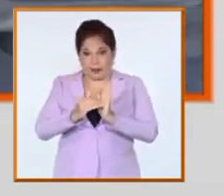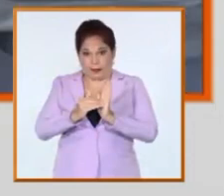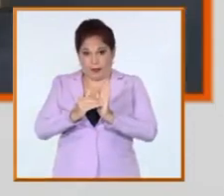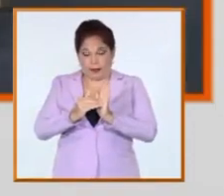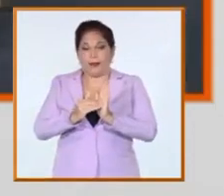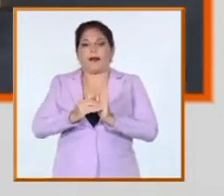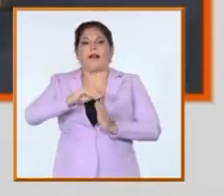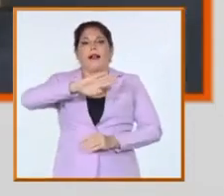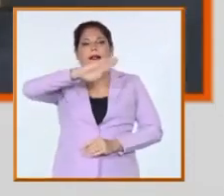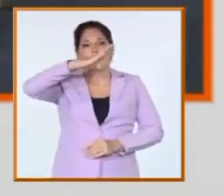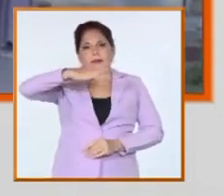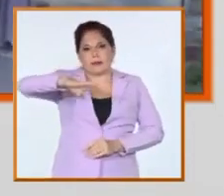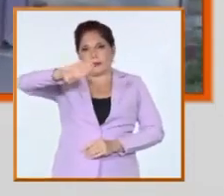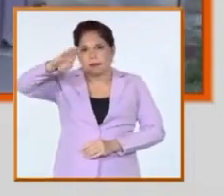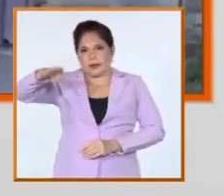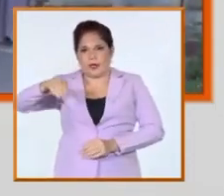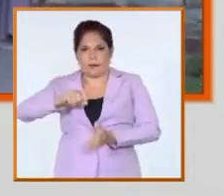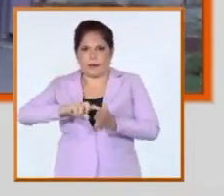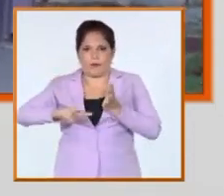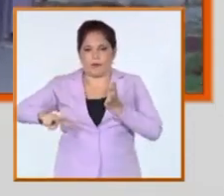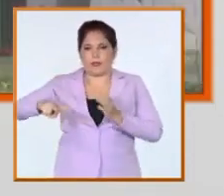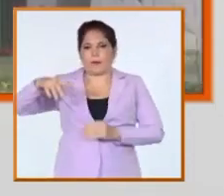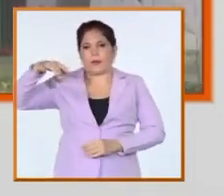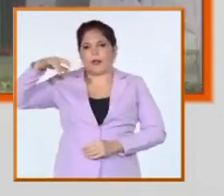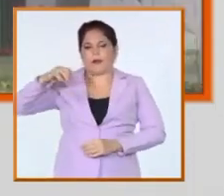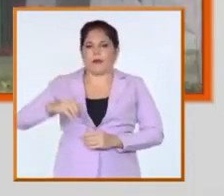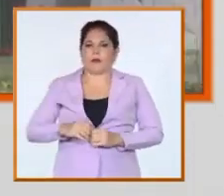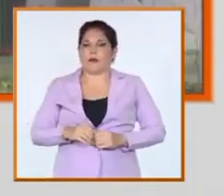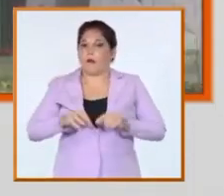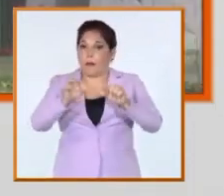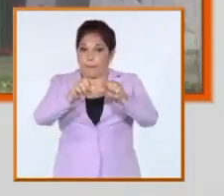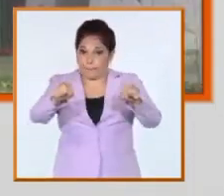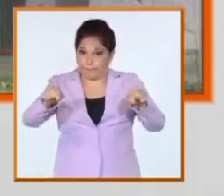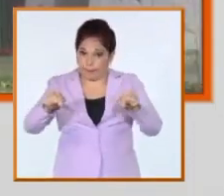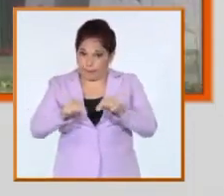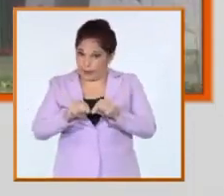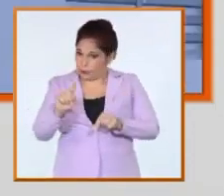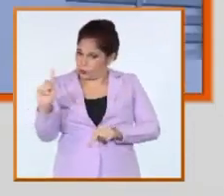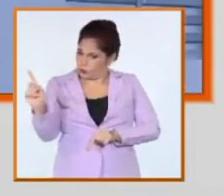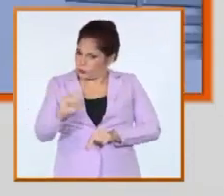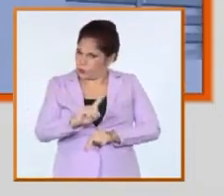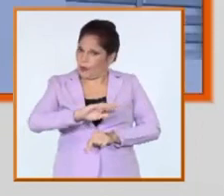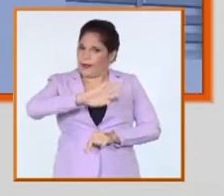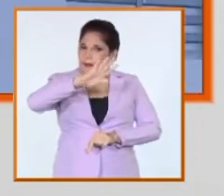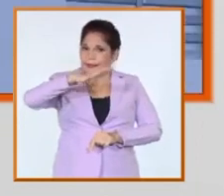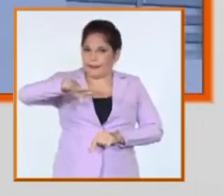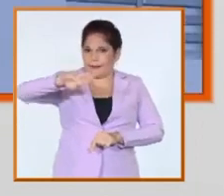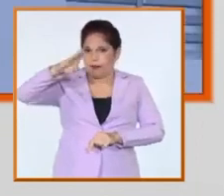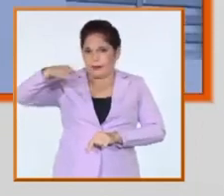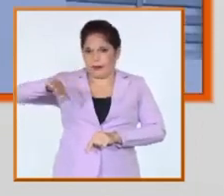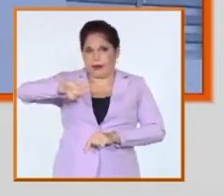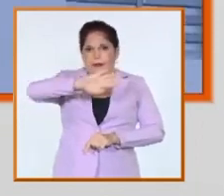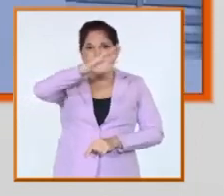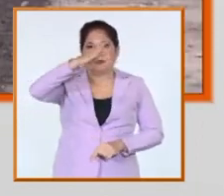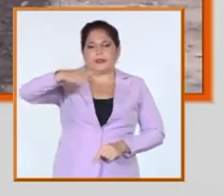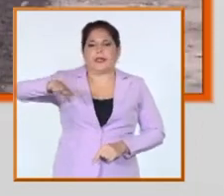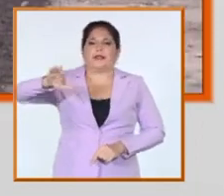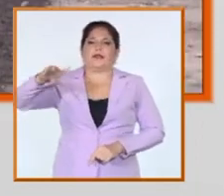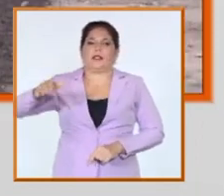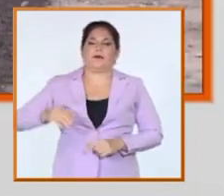Tejas en la provincia de bienes de Río no metro cuadrado y inclusive